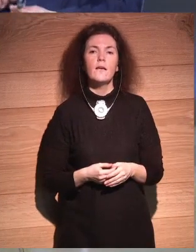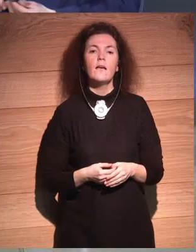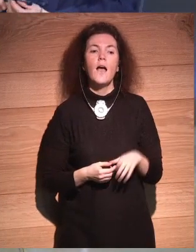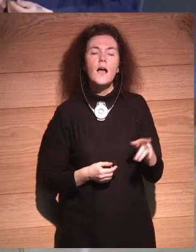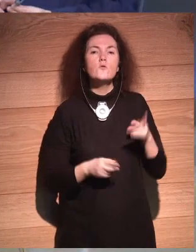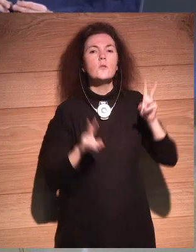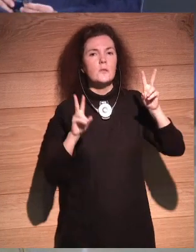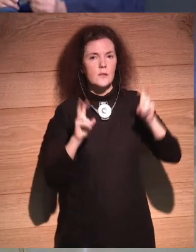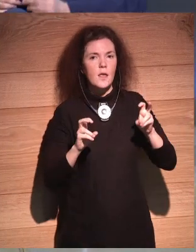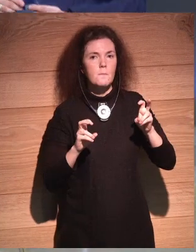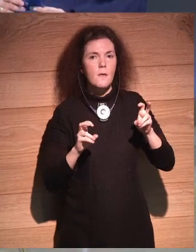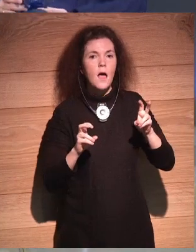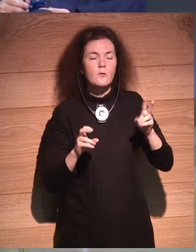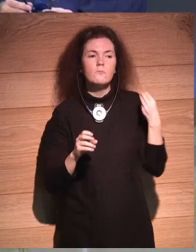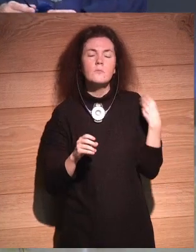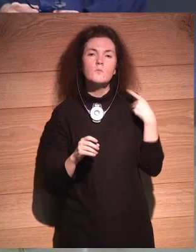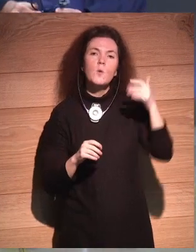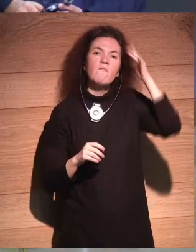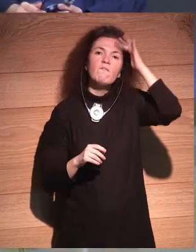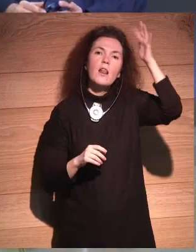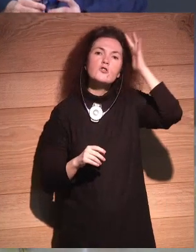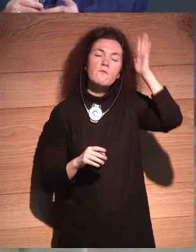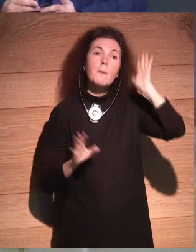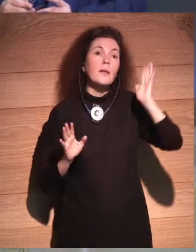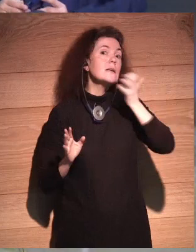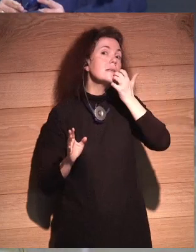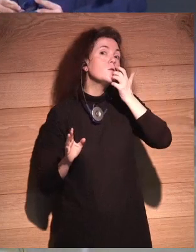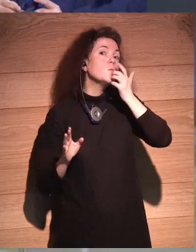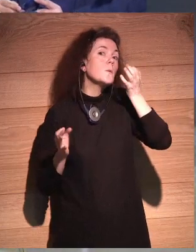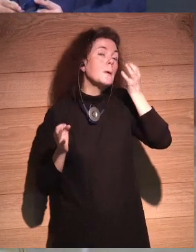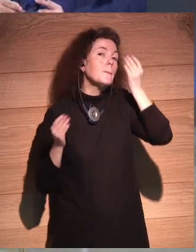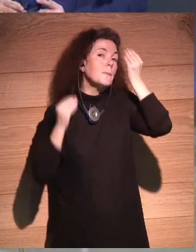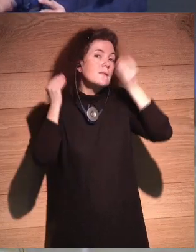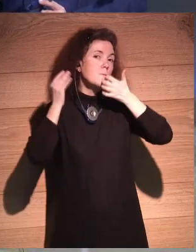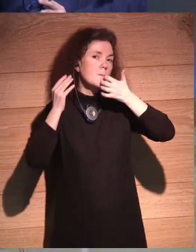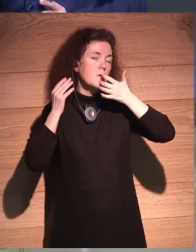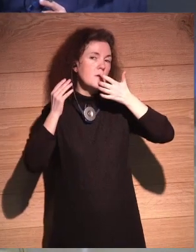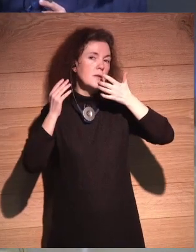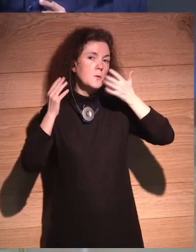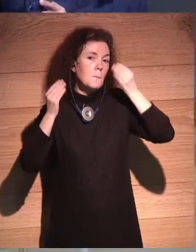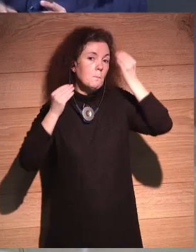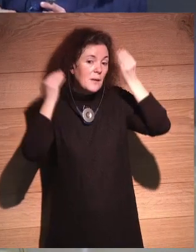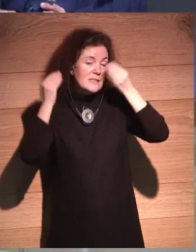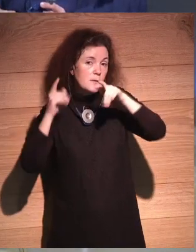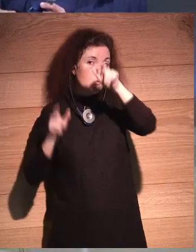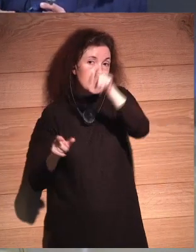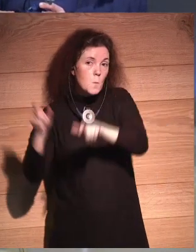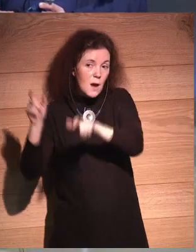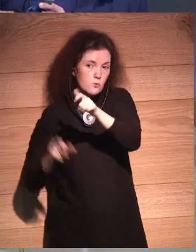Y esto es una cuestión que me has hecho muy filosófica, pero si piensas que, para empezar, si piensas que los humanos